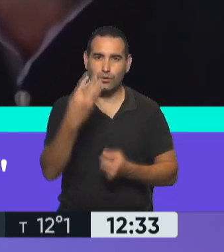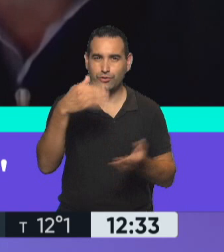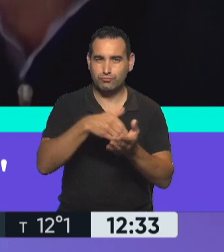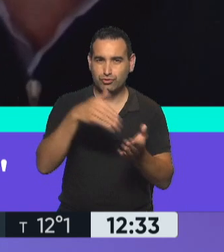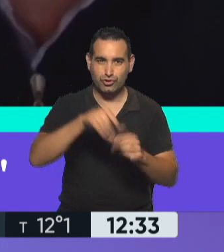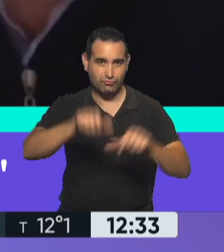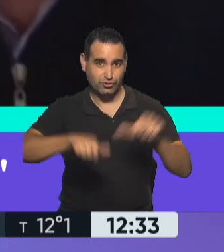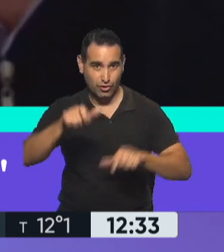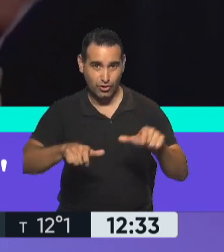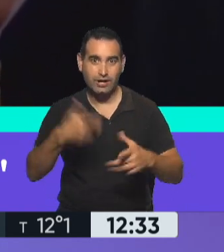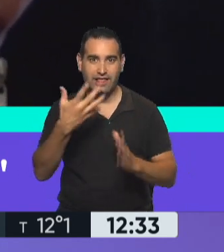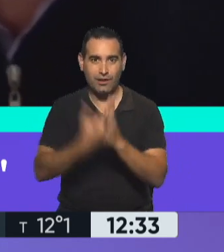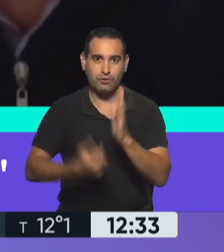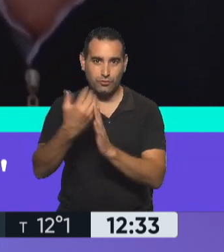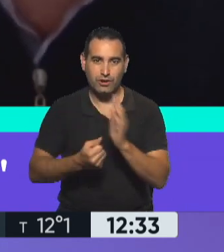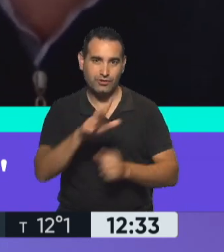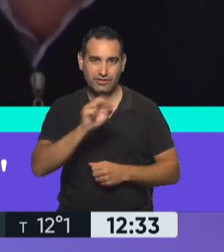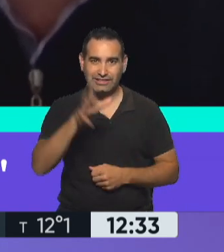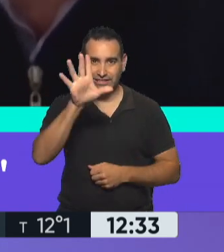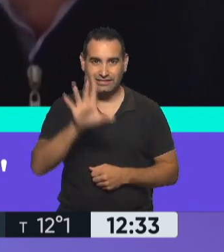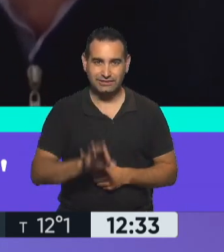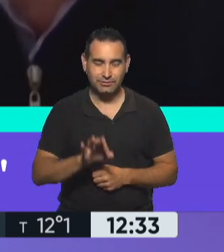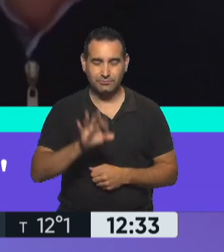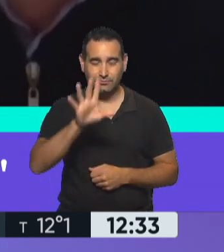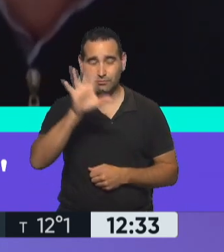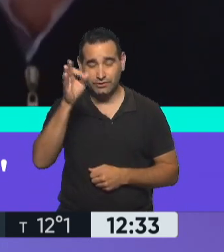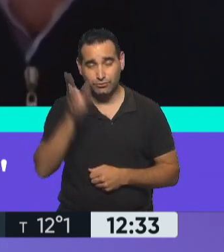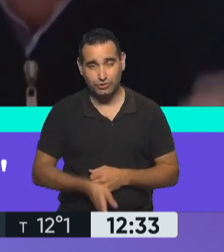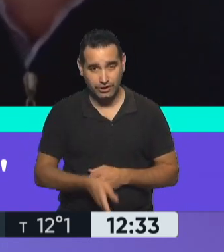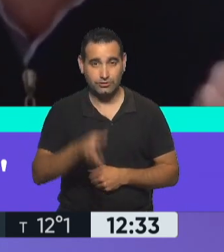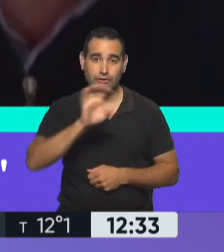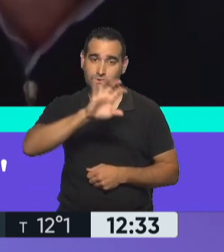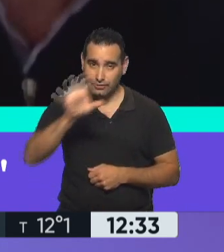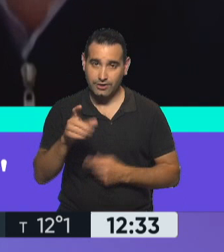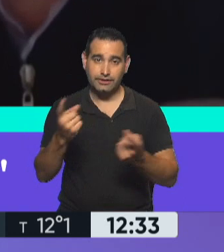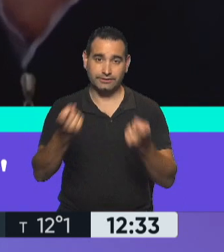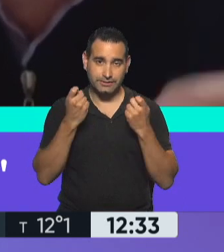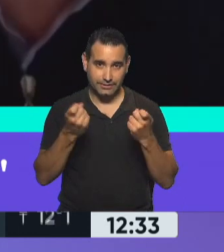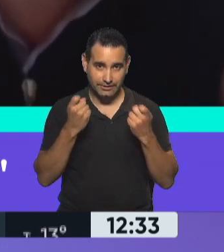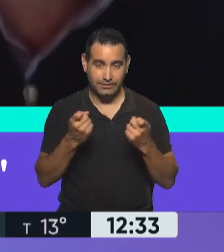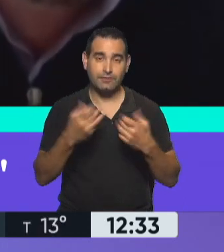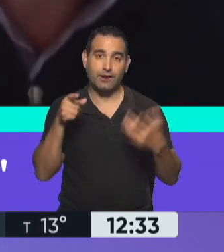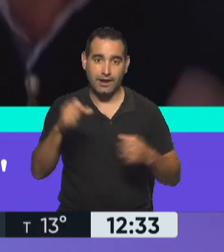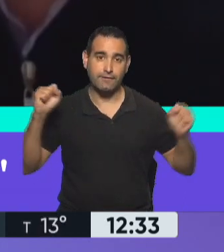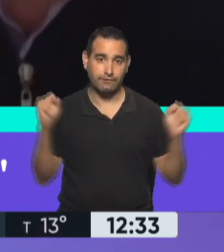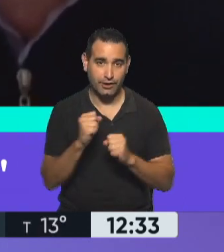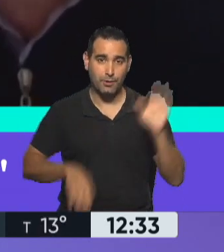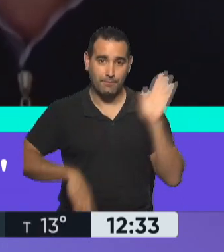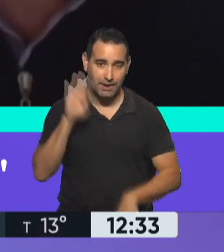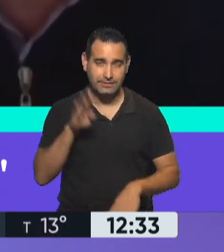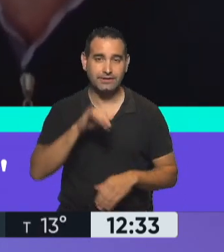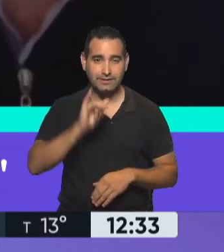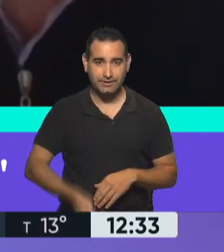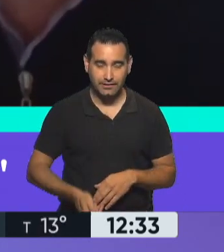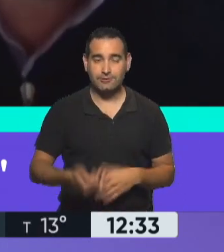millones de usuarios que van a tener descuentos en el 30 y 50% de la factura en aquella zona donde lo van a necesitar porque hace más frío, se inscribe